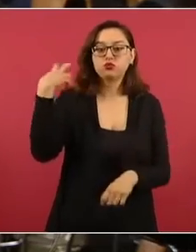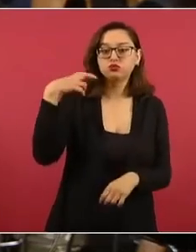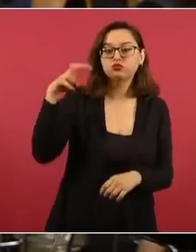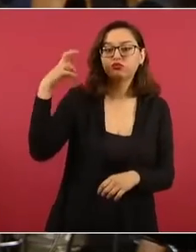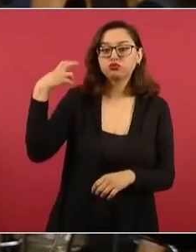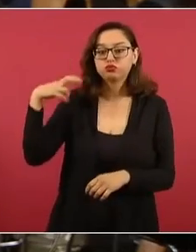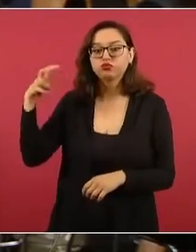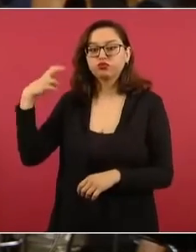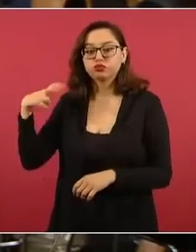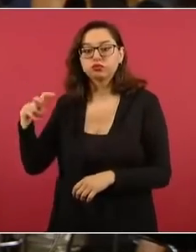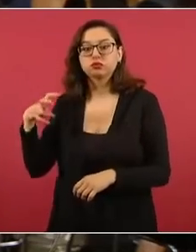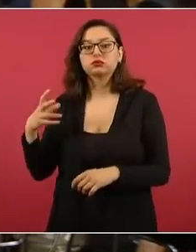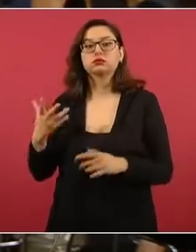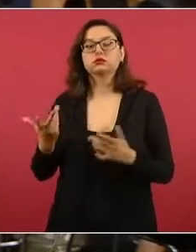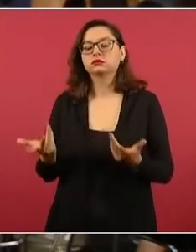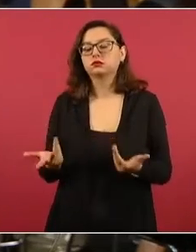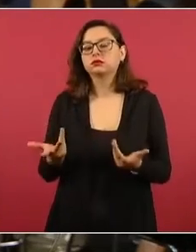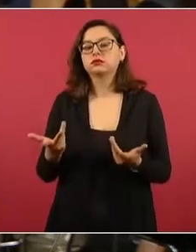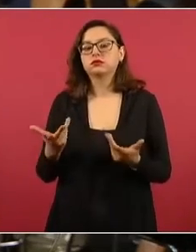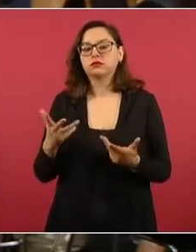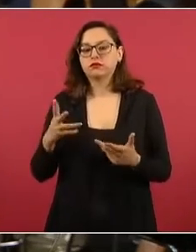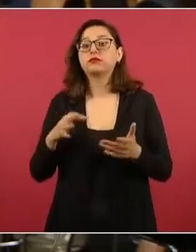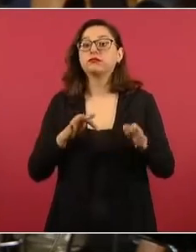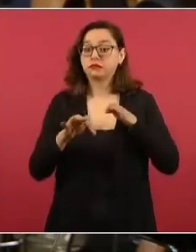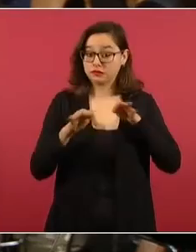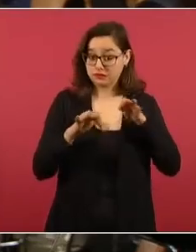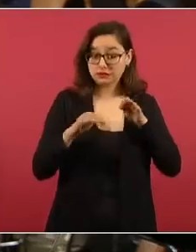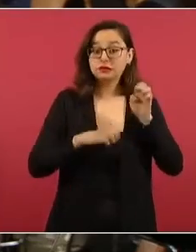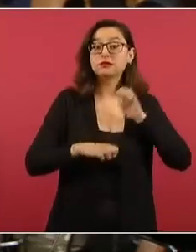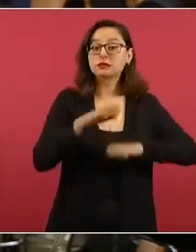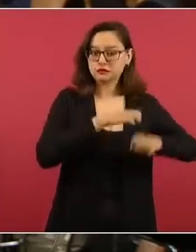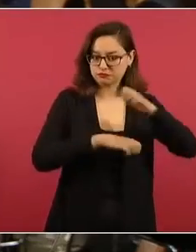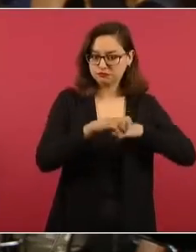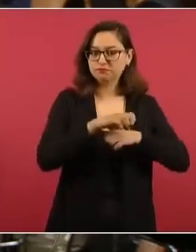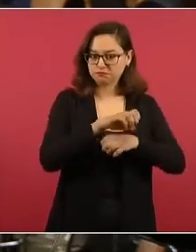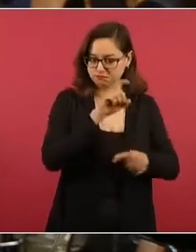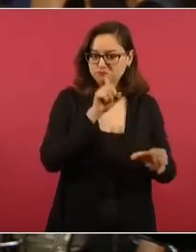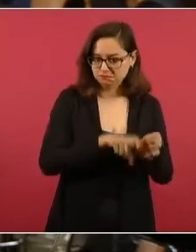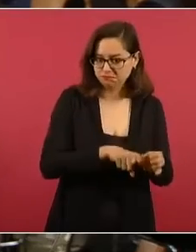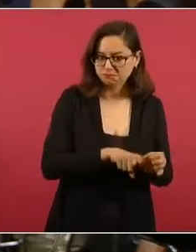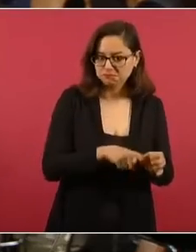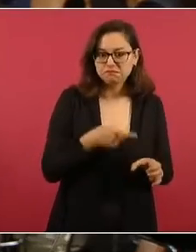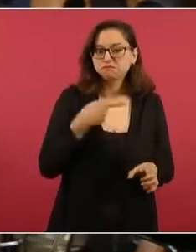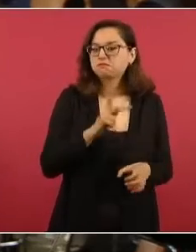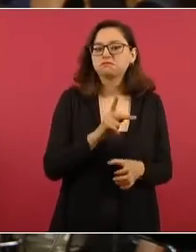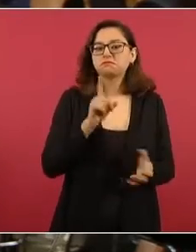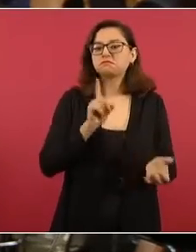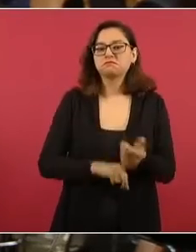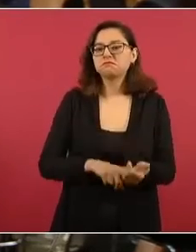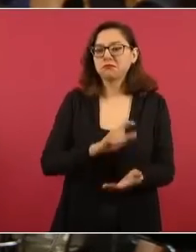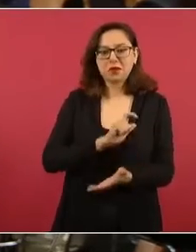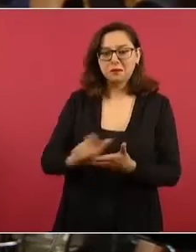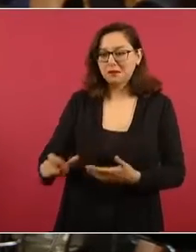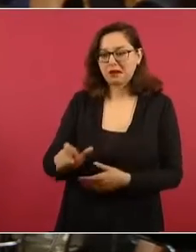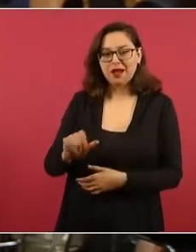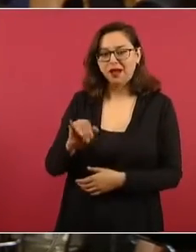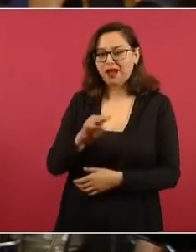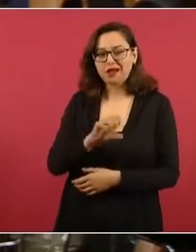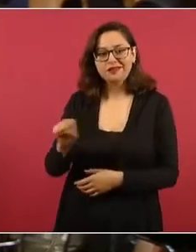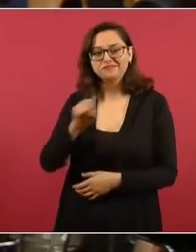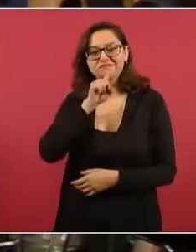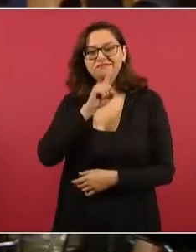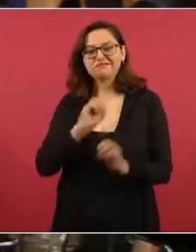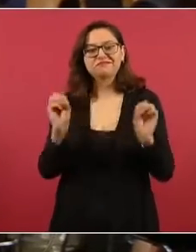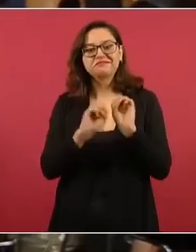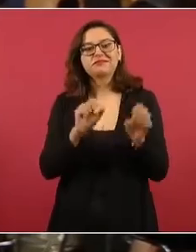de medios locales que muchas veces trabajan para una empresa, pero no tienen ciertamente esta seguridad social porque justo están por honorarios.